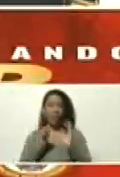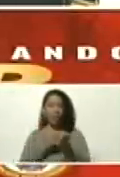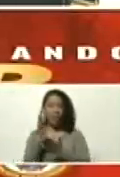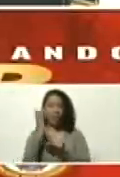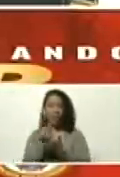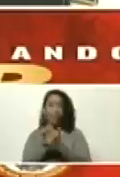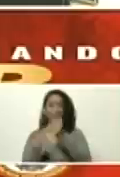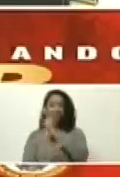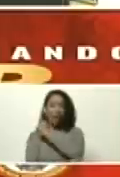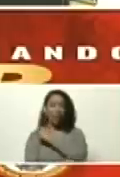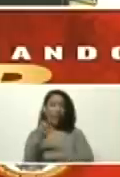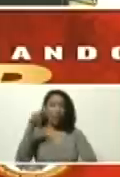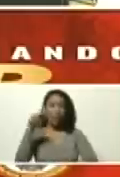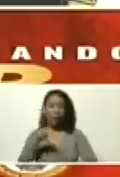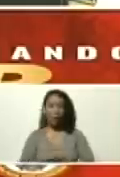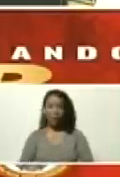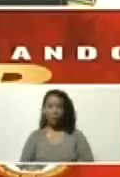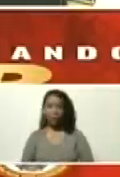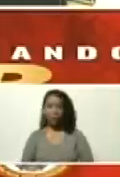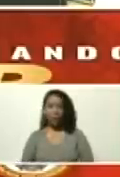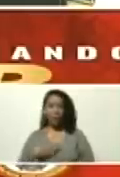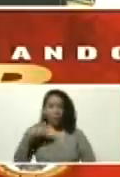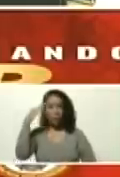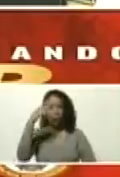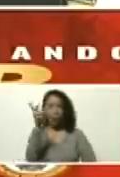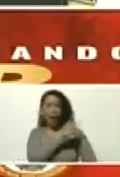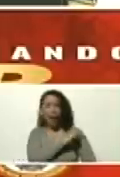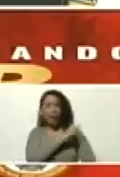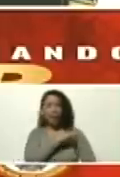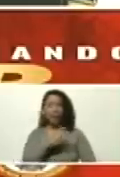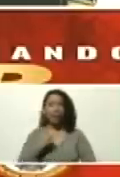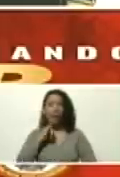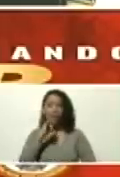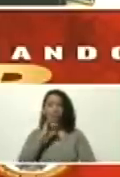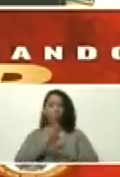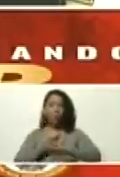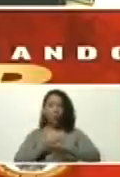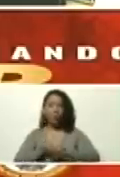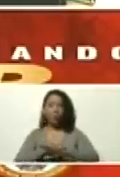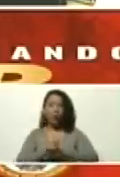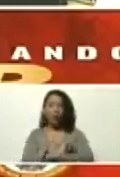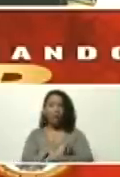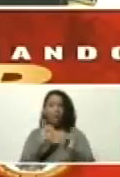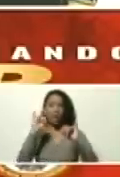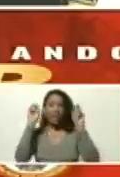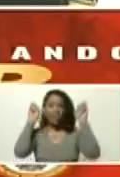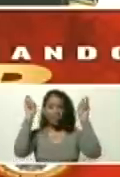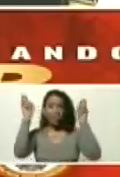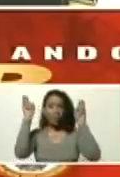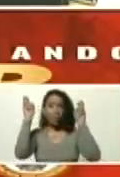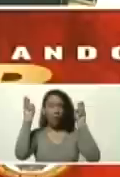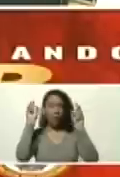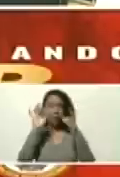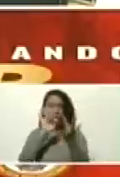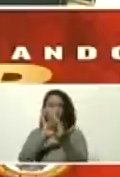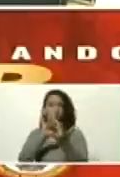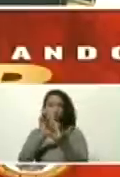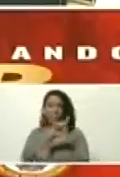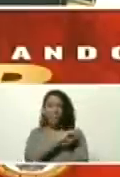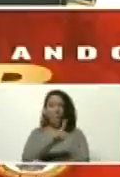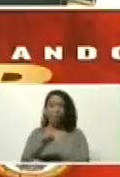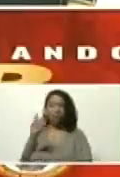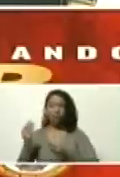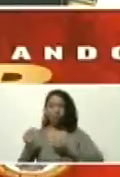siempre. Traidores nunca. Mi comandante en jefe, le informo que el acto con motivo de la transmisión de mando de